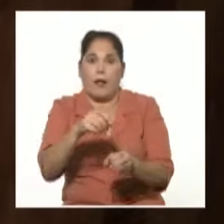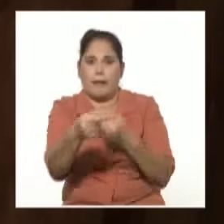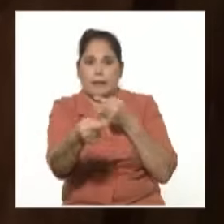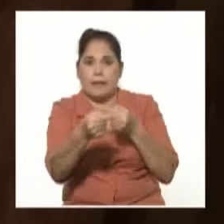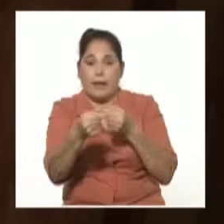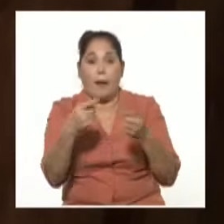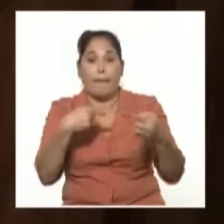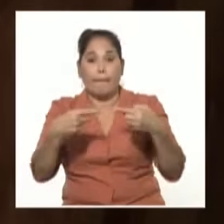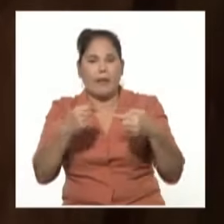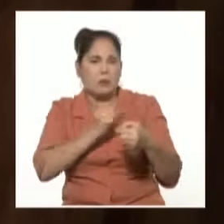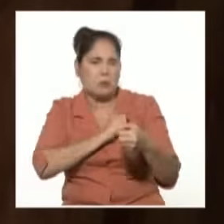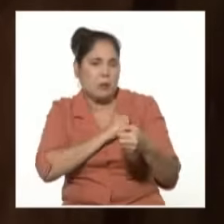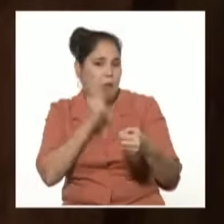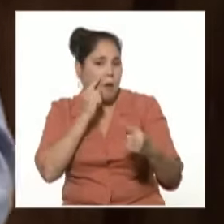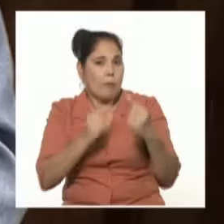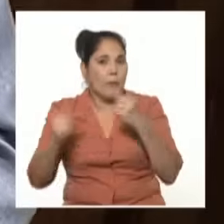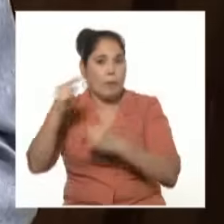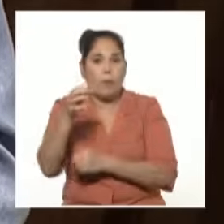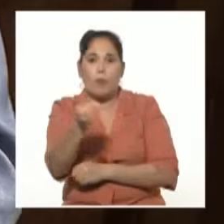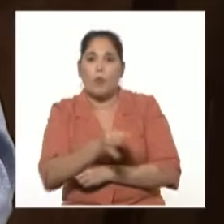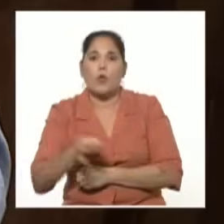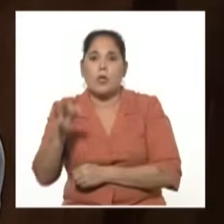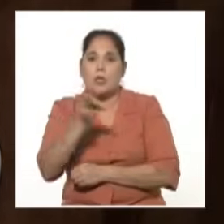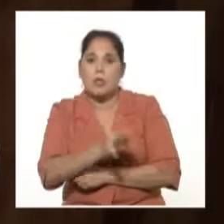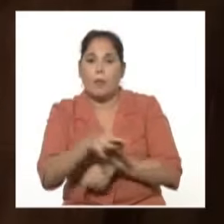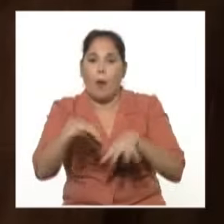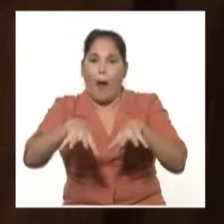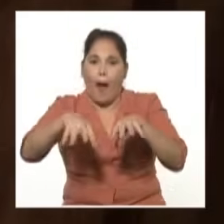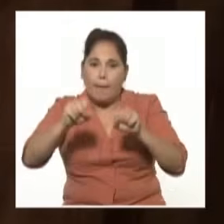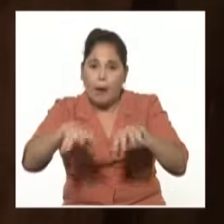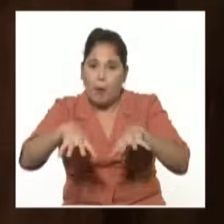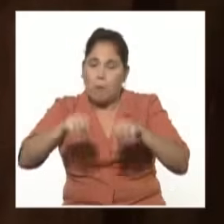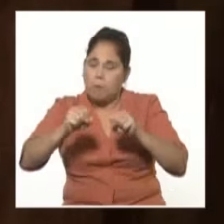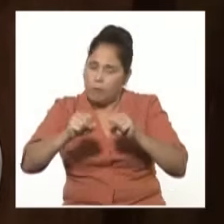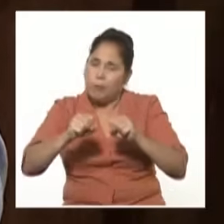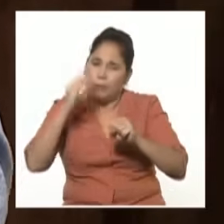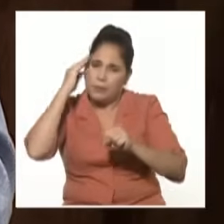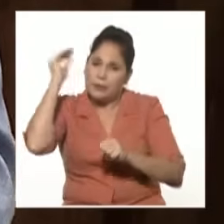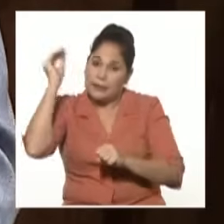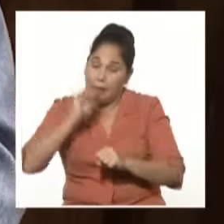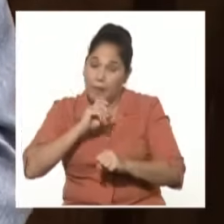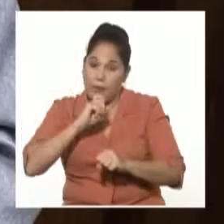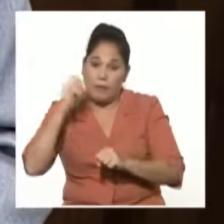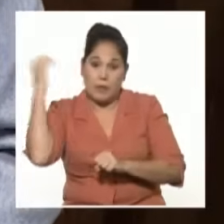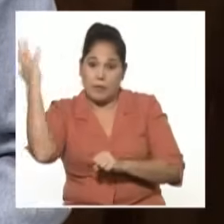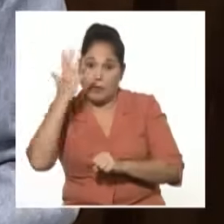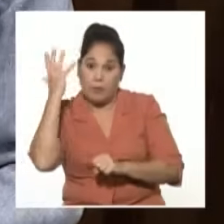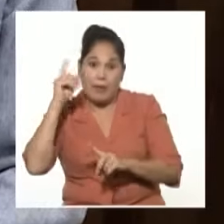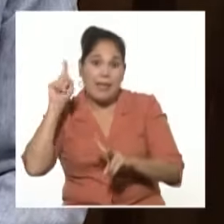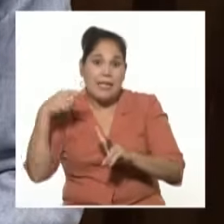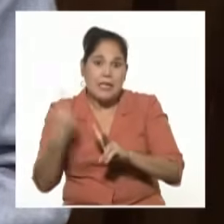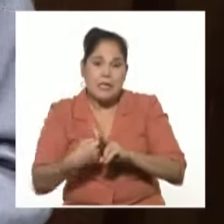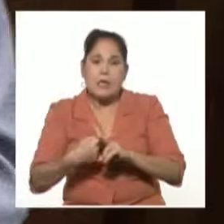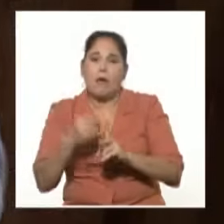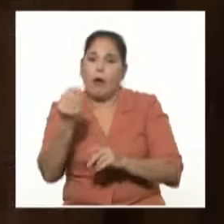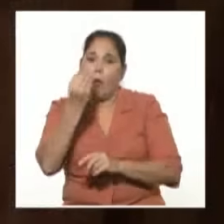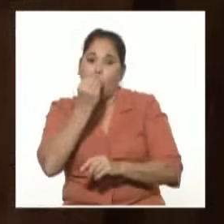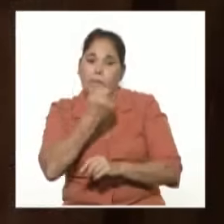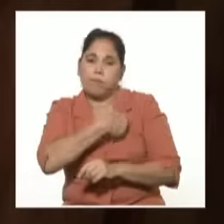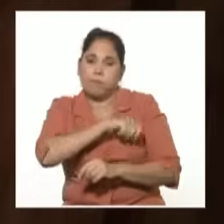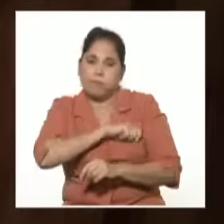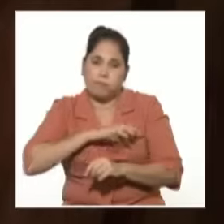orienta a mirar con prioridad a los municipios más golpeados por los apagones, por la vulnerabilidad climática y por la falta de